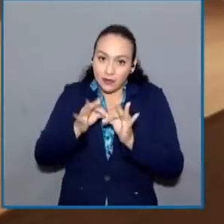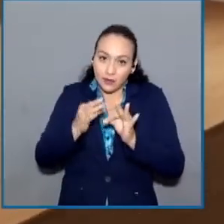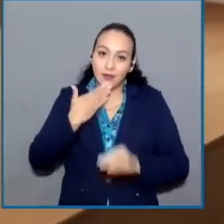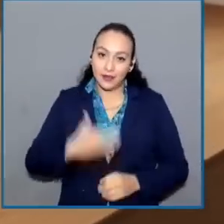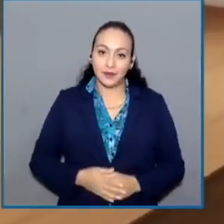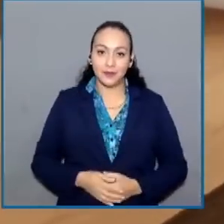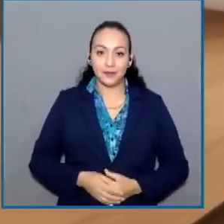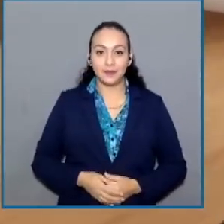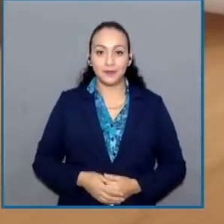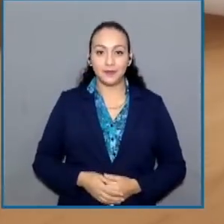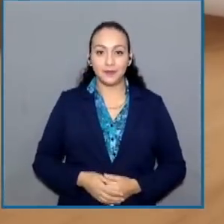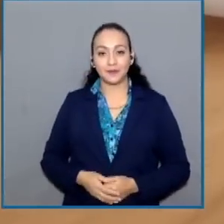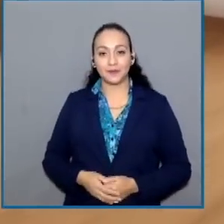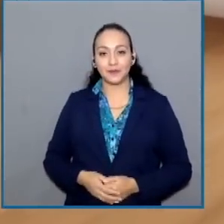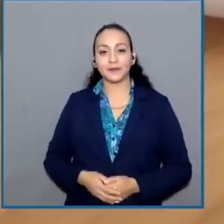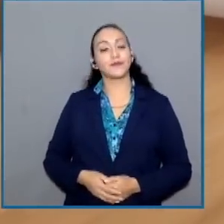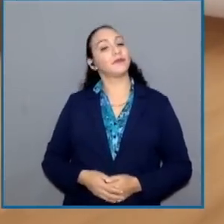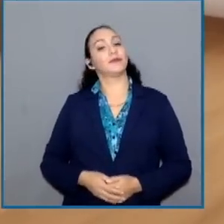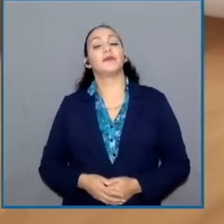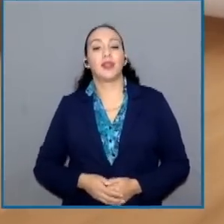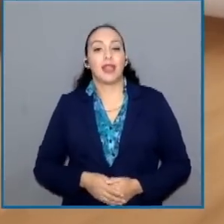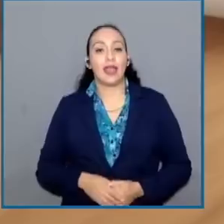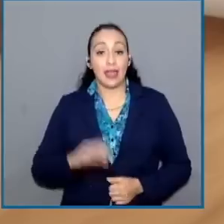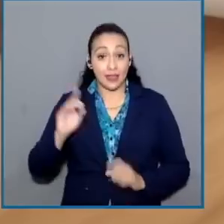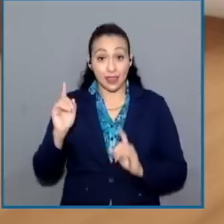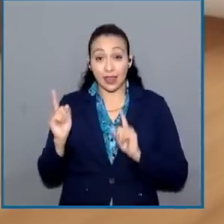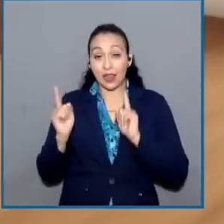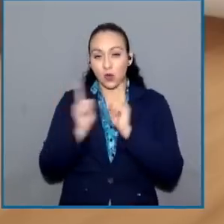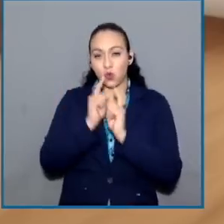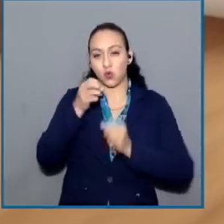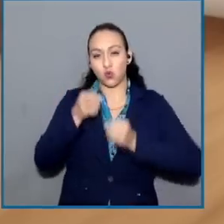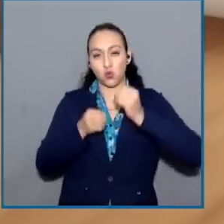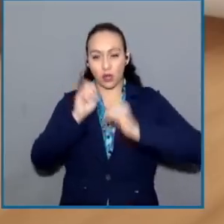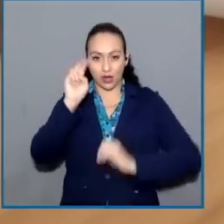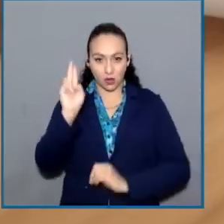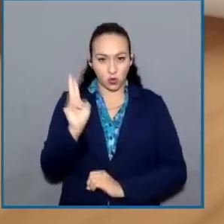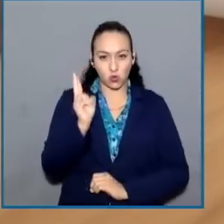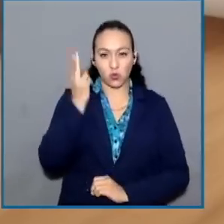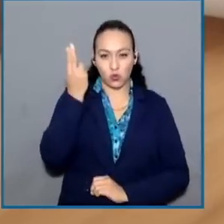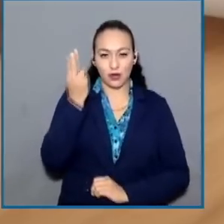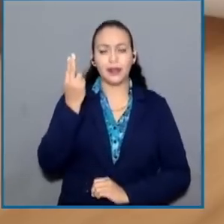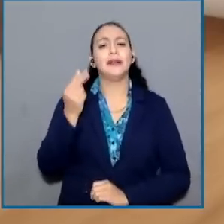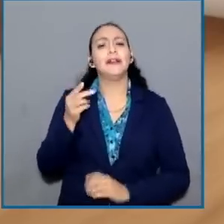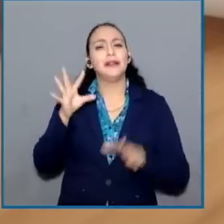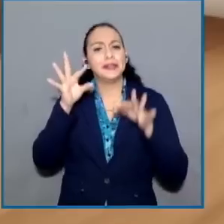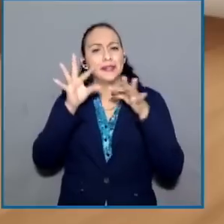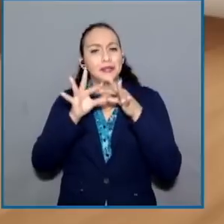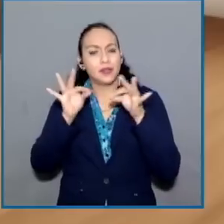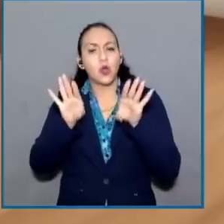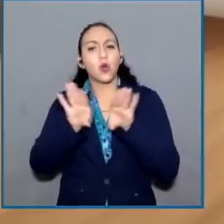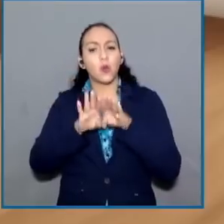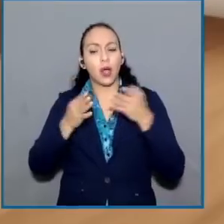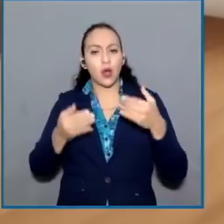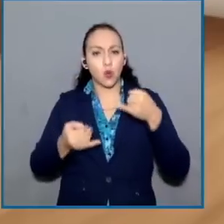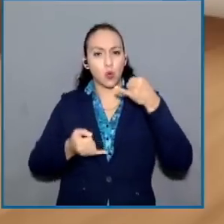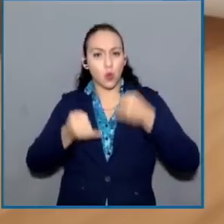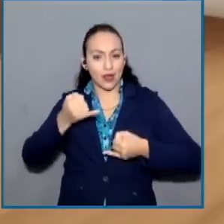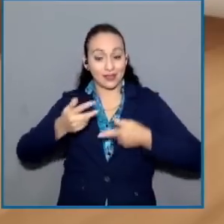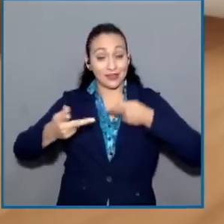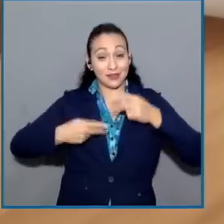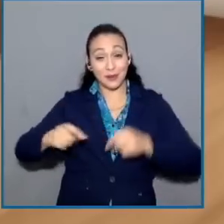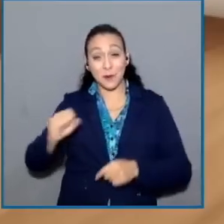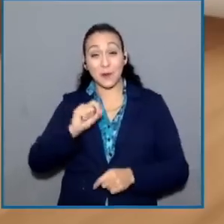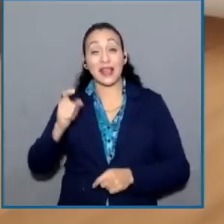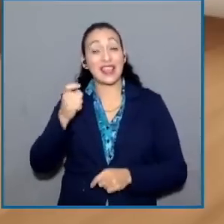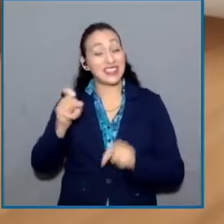Y en el marco del encuentro jurídico universitario se abordó el tema de la carrera judicial como requisito indispensable para contar